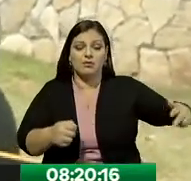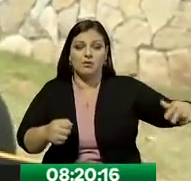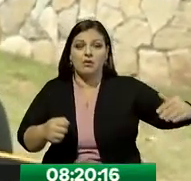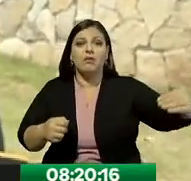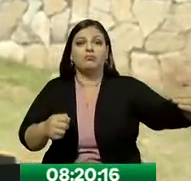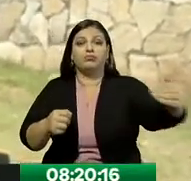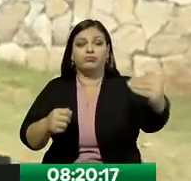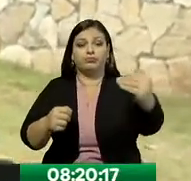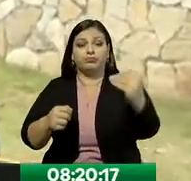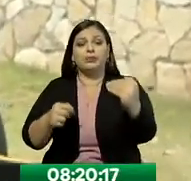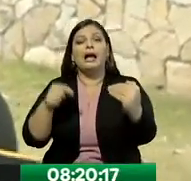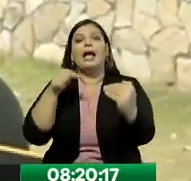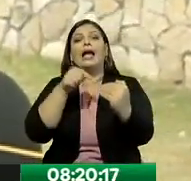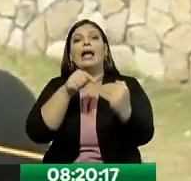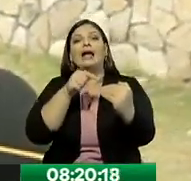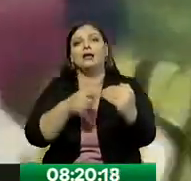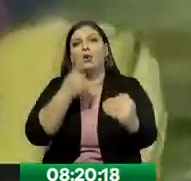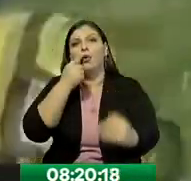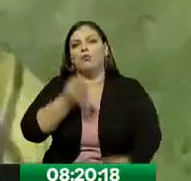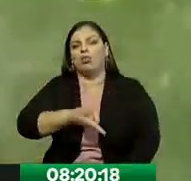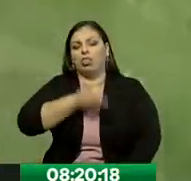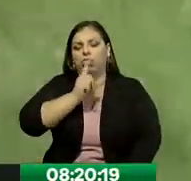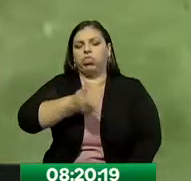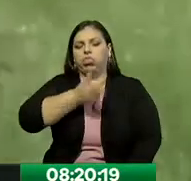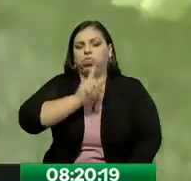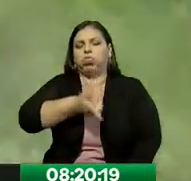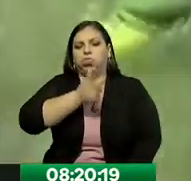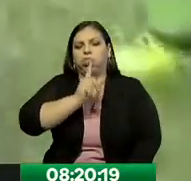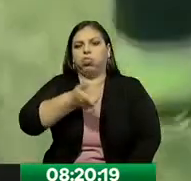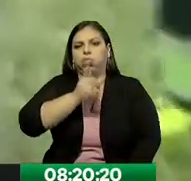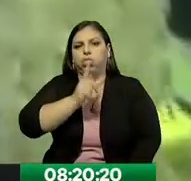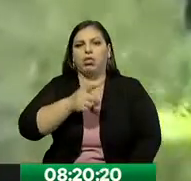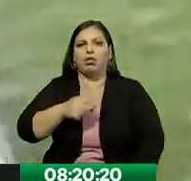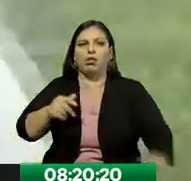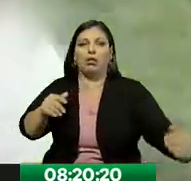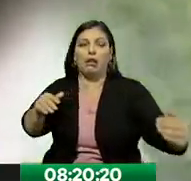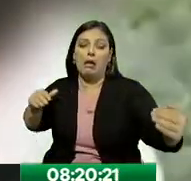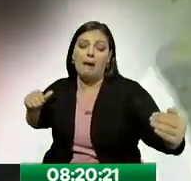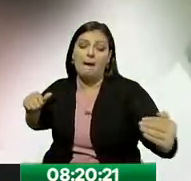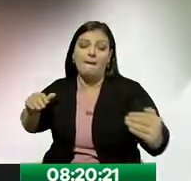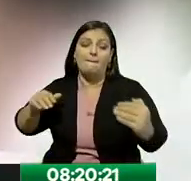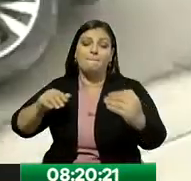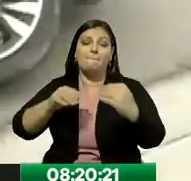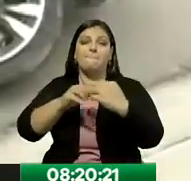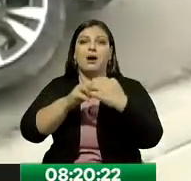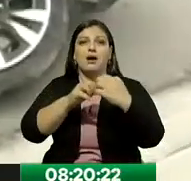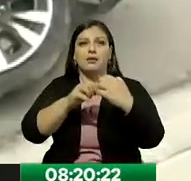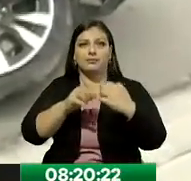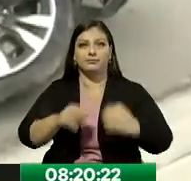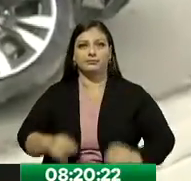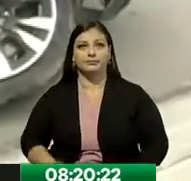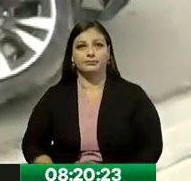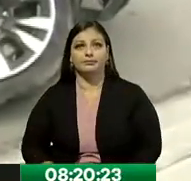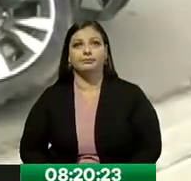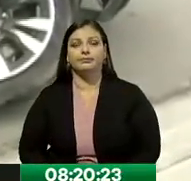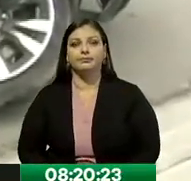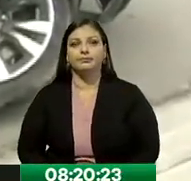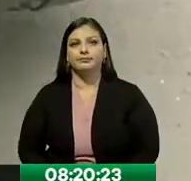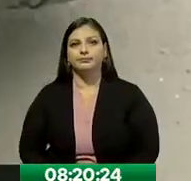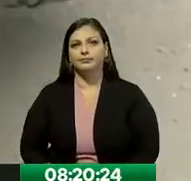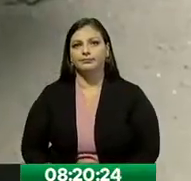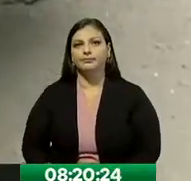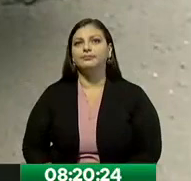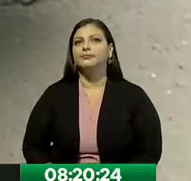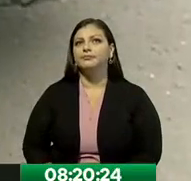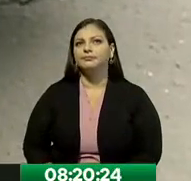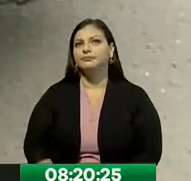La Blazer se mete en contravía, aparentemente. Los pasajeros del auto salieron golpeados y de los ocupantes del vehículo grande